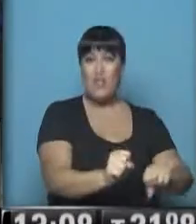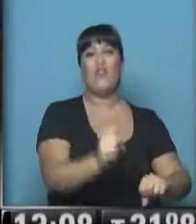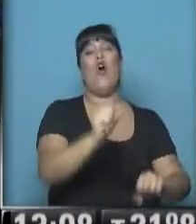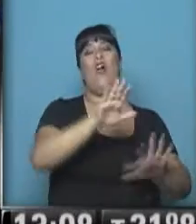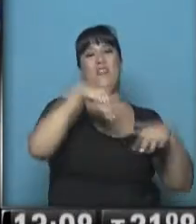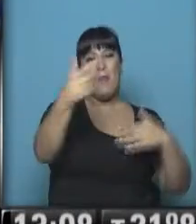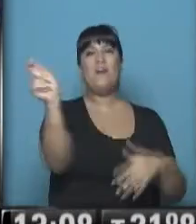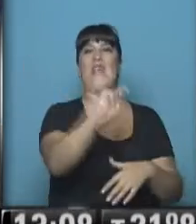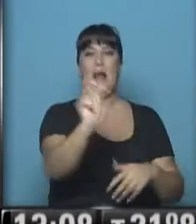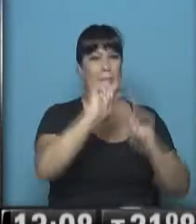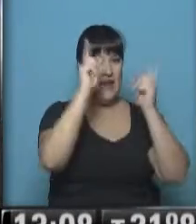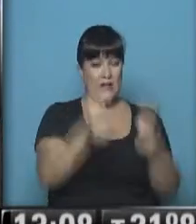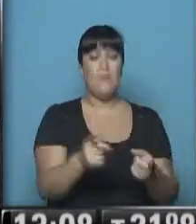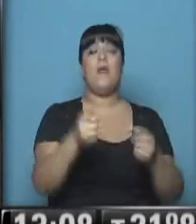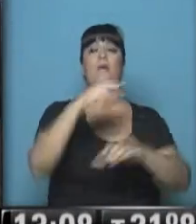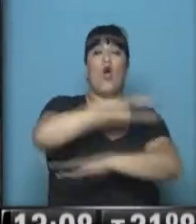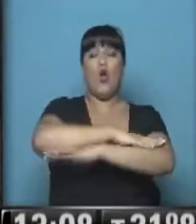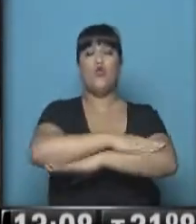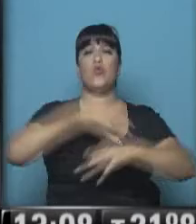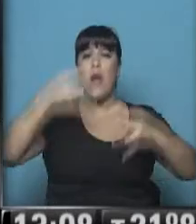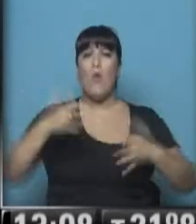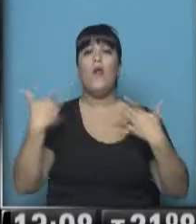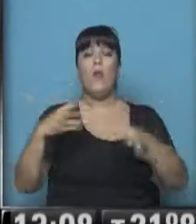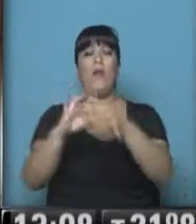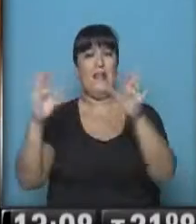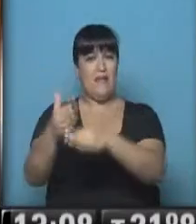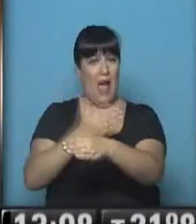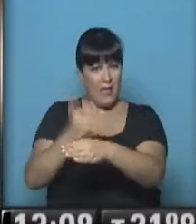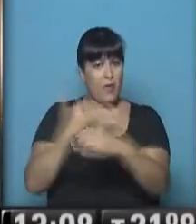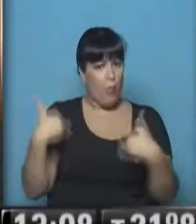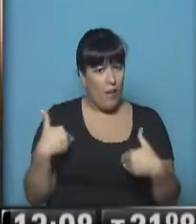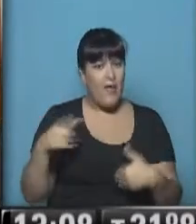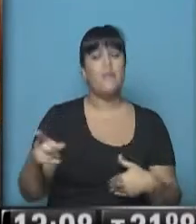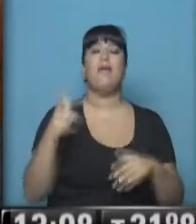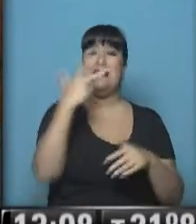Campana. ¿Por buena conducta, ese tipo de cosas, puede quedar libre antes? Sí, de estos